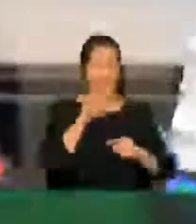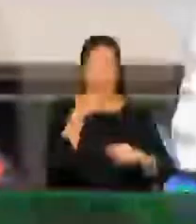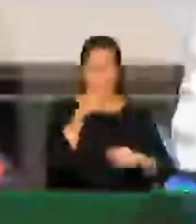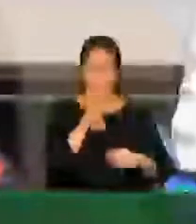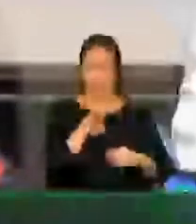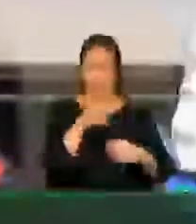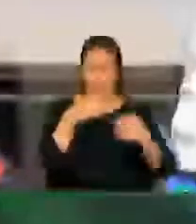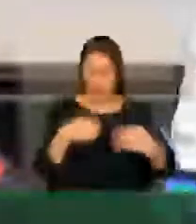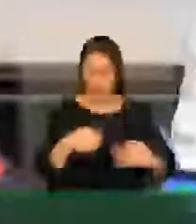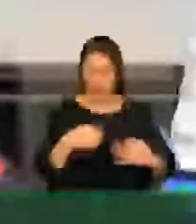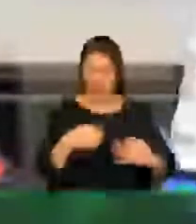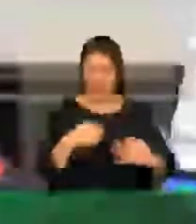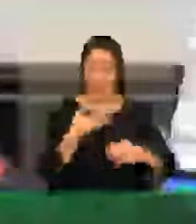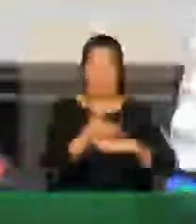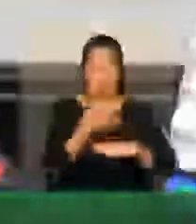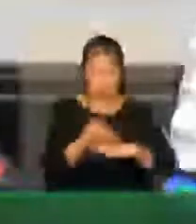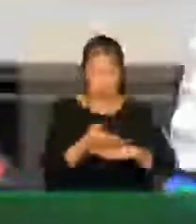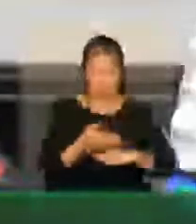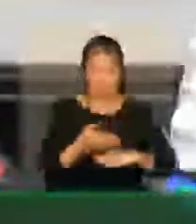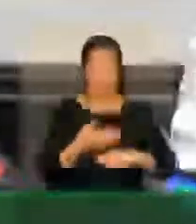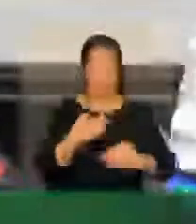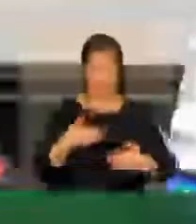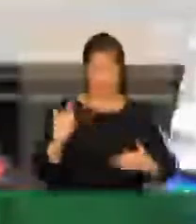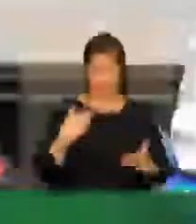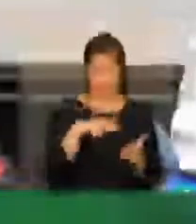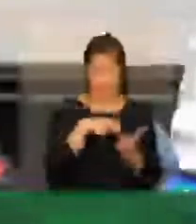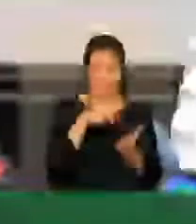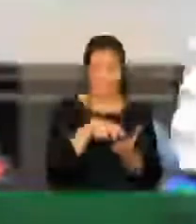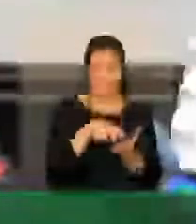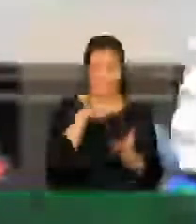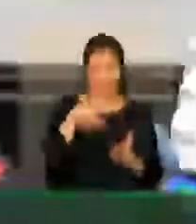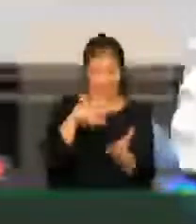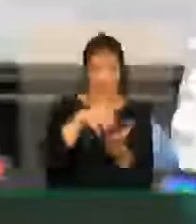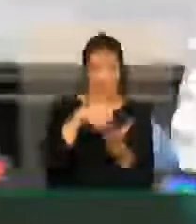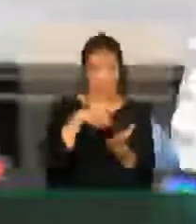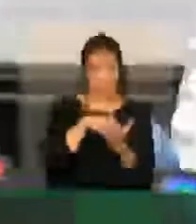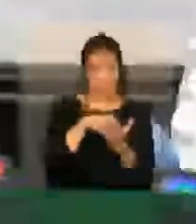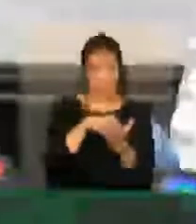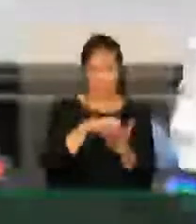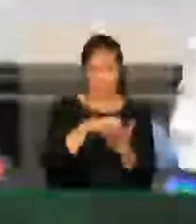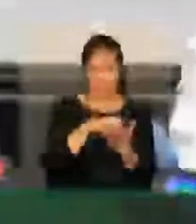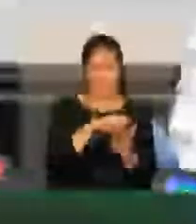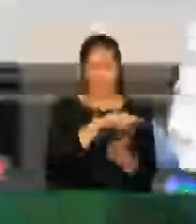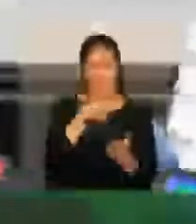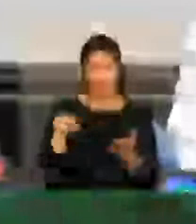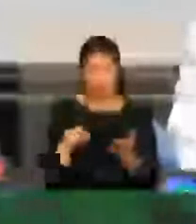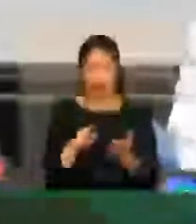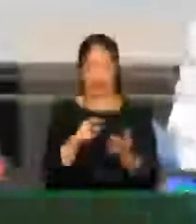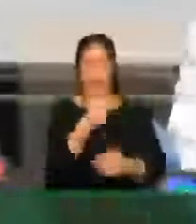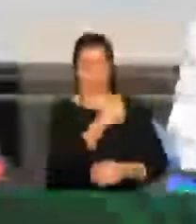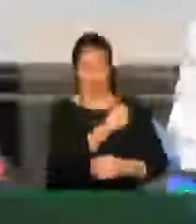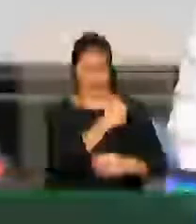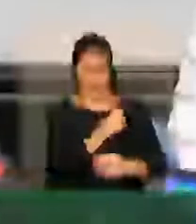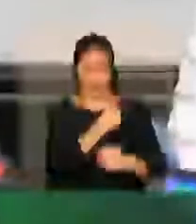buenos ojos que se nos pida y nos reclame Salto, porque este destacamento agarra el litoral, agarra Artigas, agarra